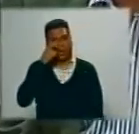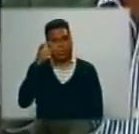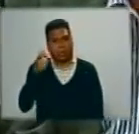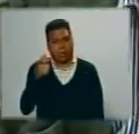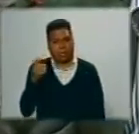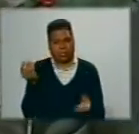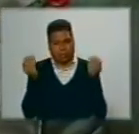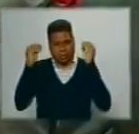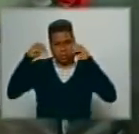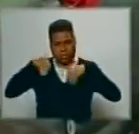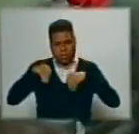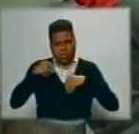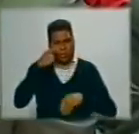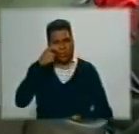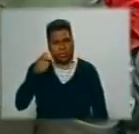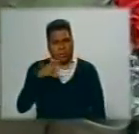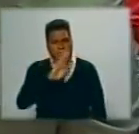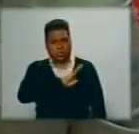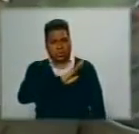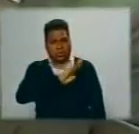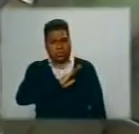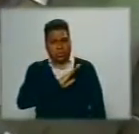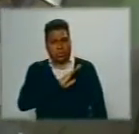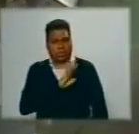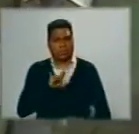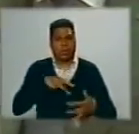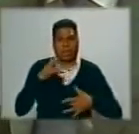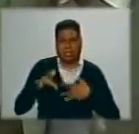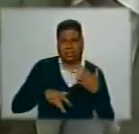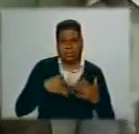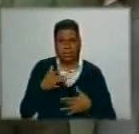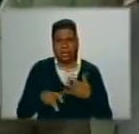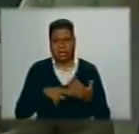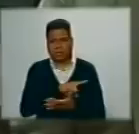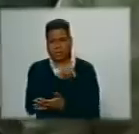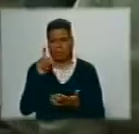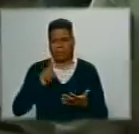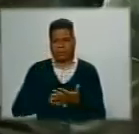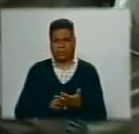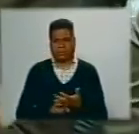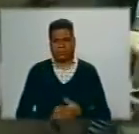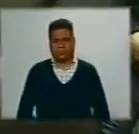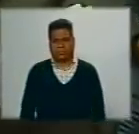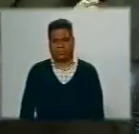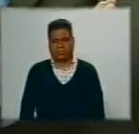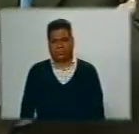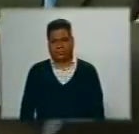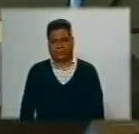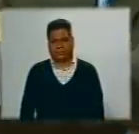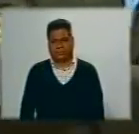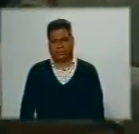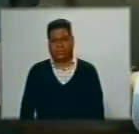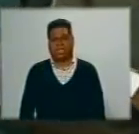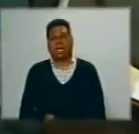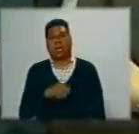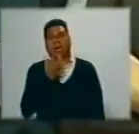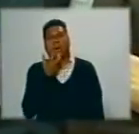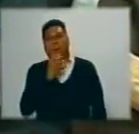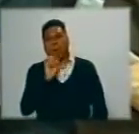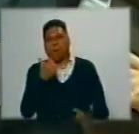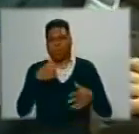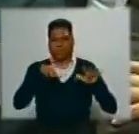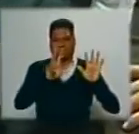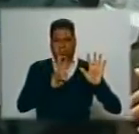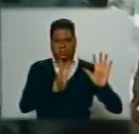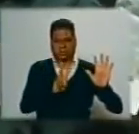va conformando el pueblo en su propia dinámica en los territorios concretos, las instancias de agregación y